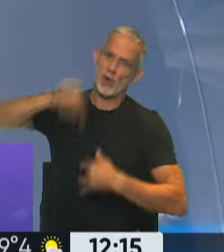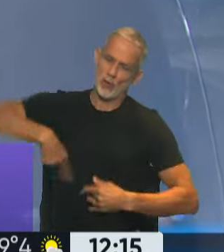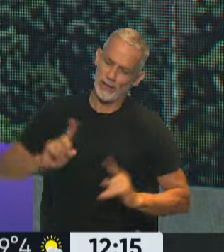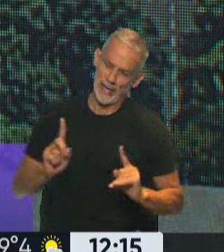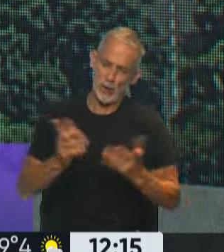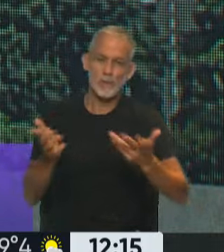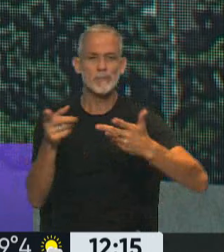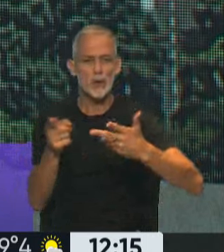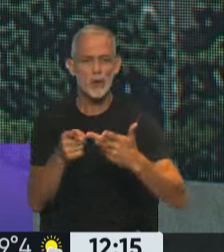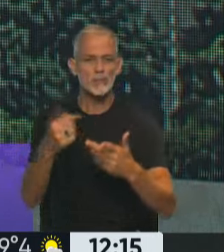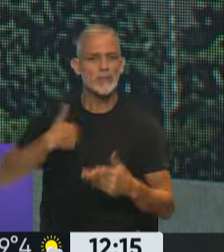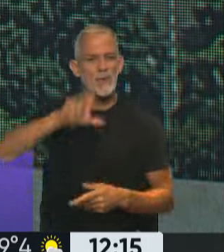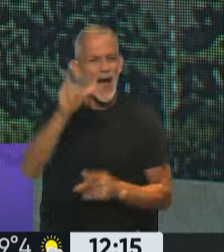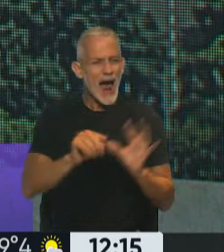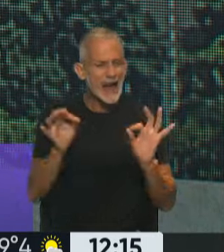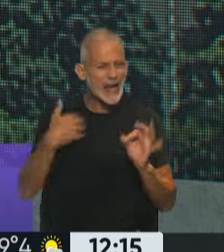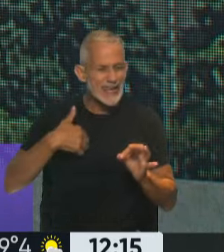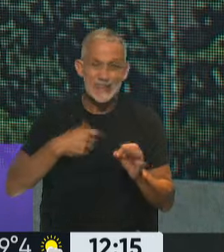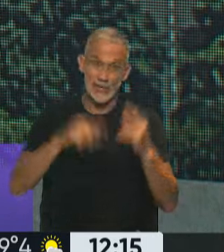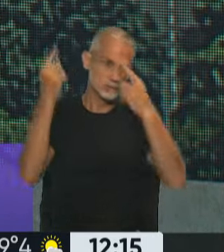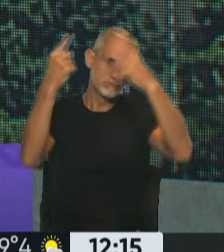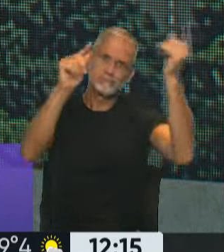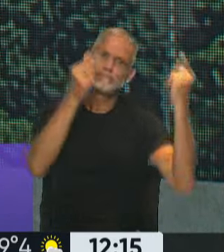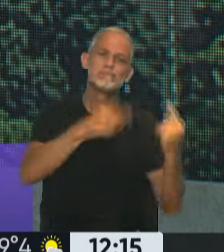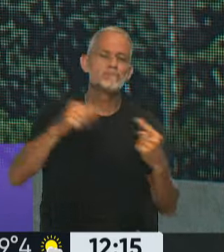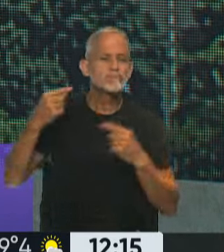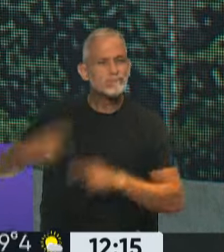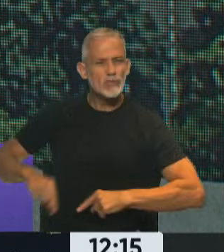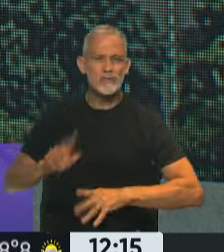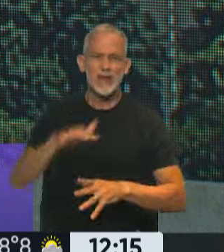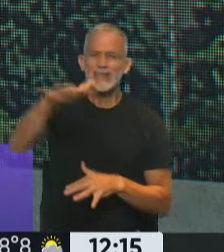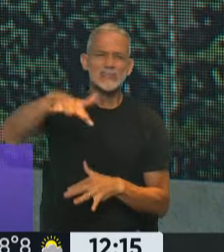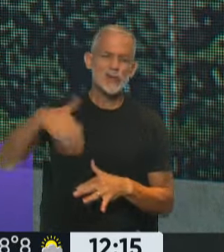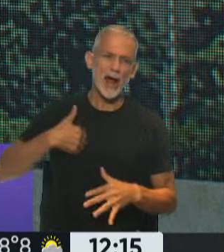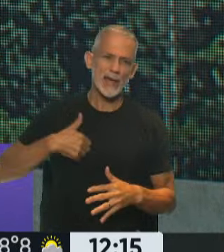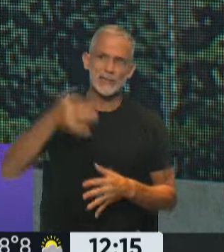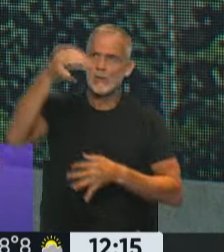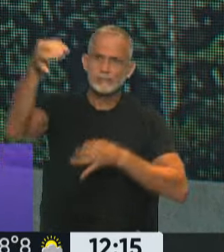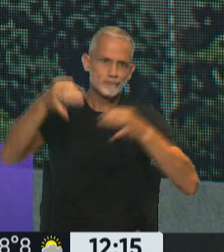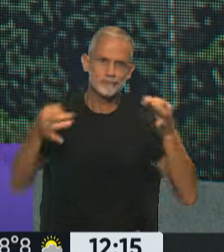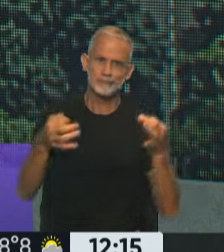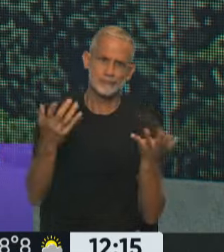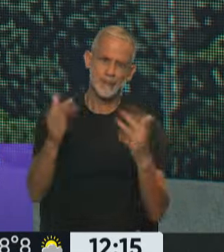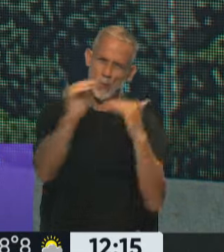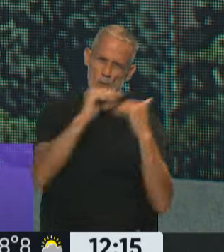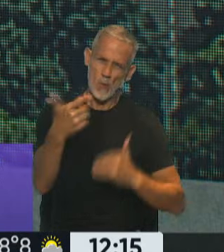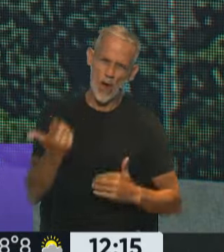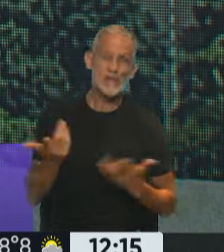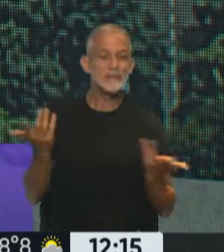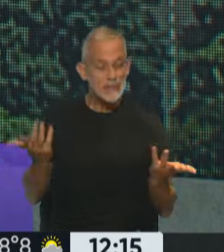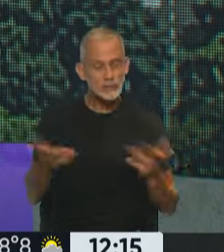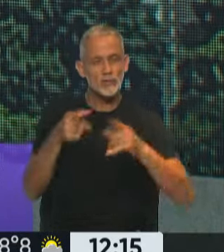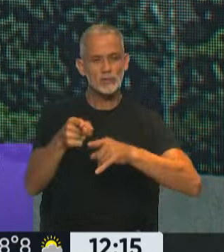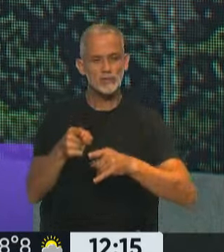nombraba y hablaba del país. Obviamente son situaciones muy diferentes en diferentes zonas de la República Argentina. Y quiero aclarar también, mientras estamos dialogando